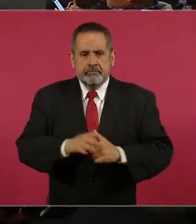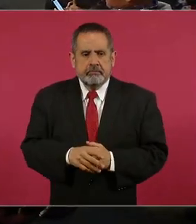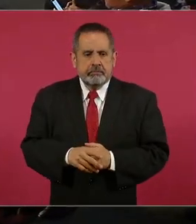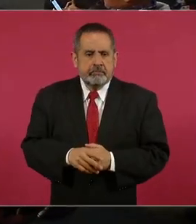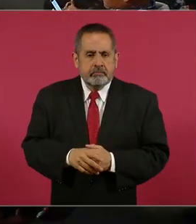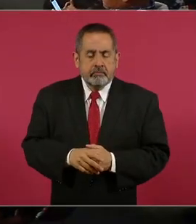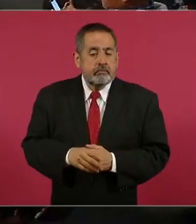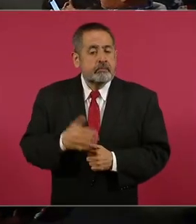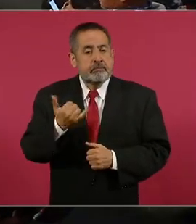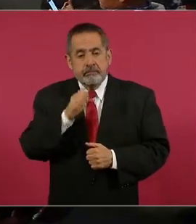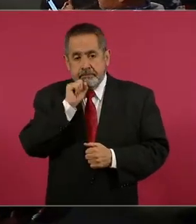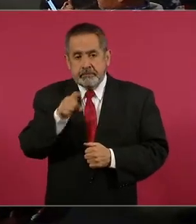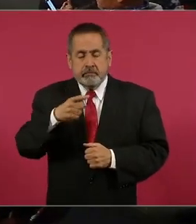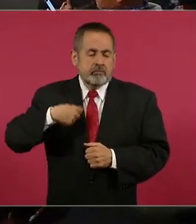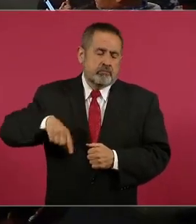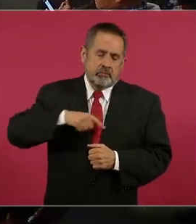somos